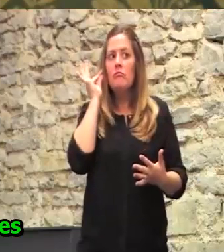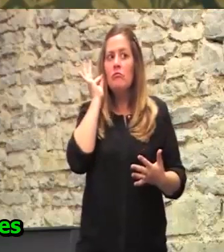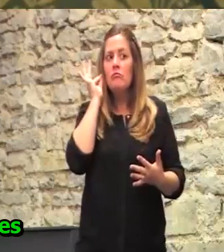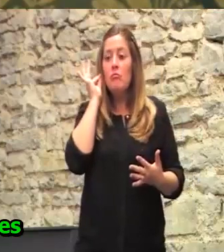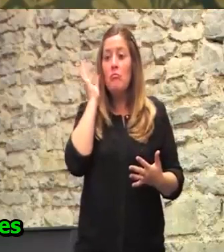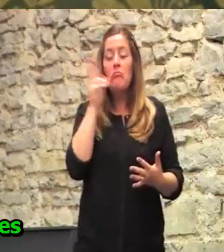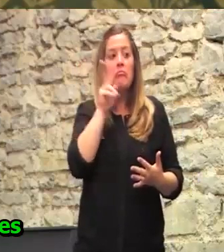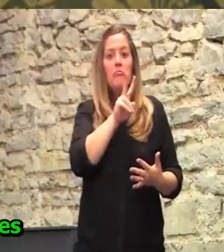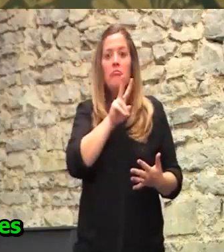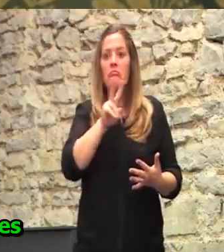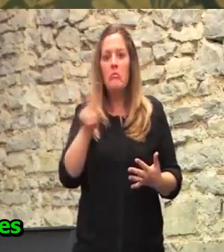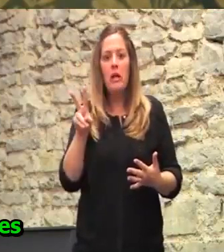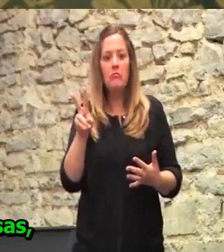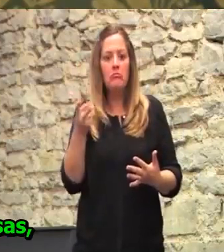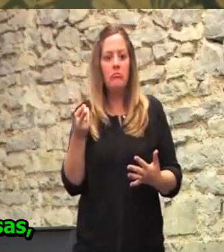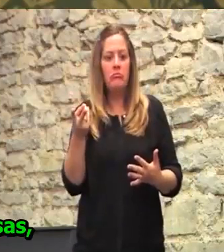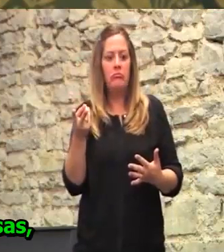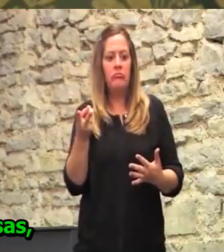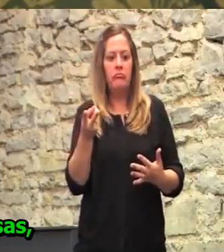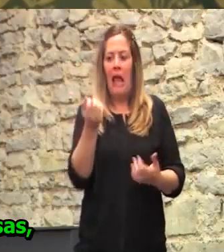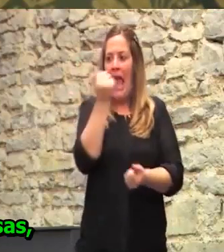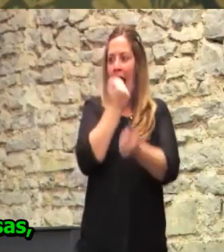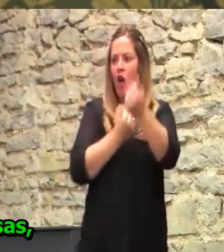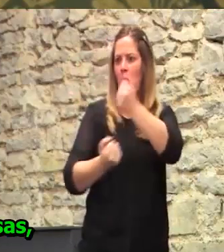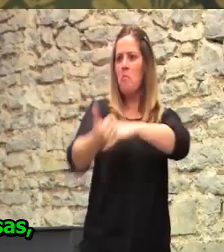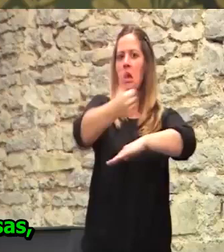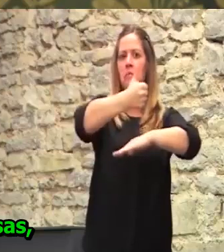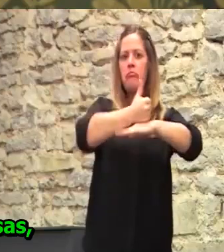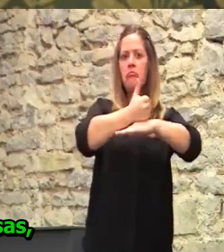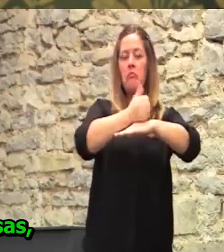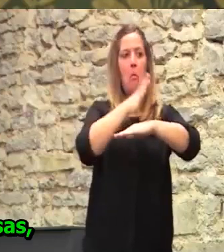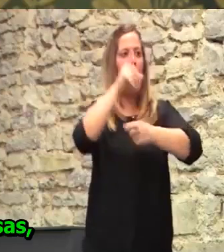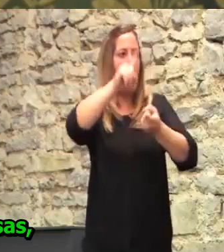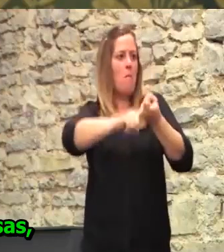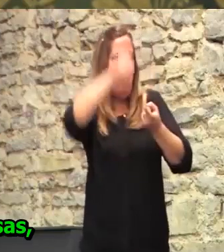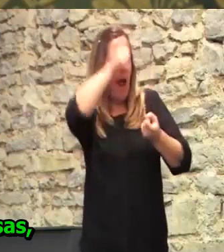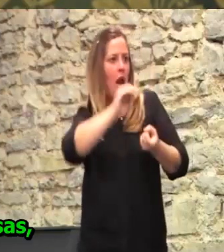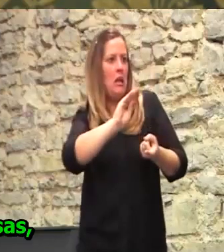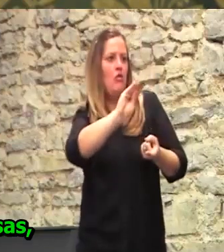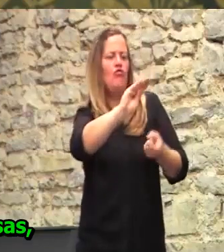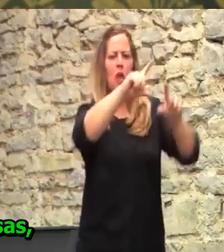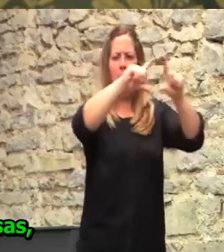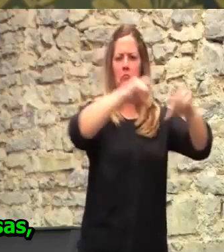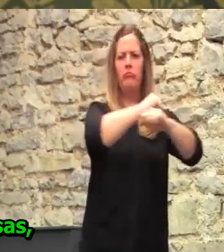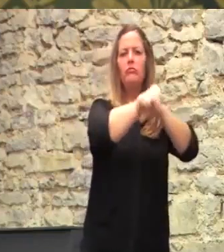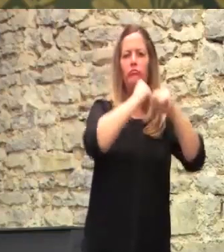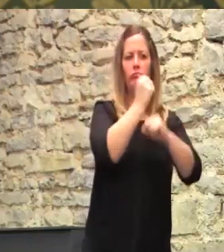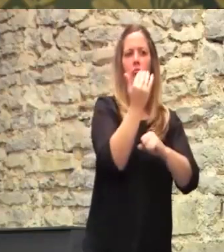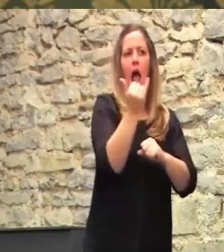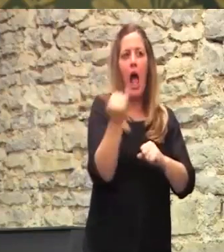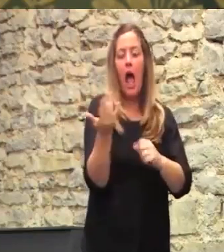de una gran posición económica en donde sus maridos tenían grandes empresas o campos o cosas por el estilo